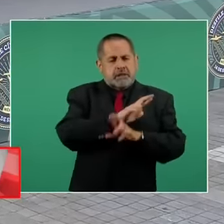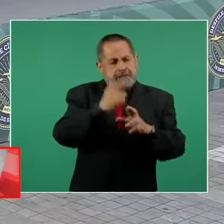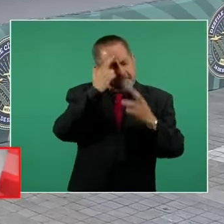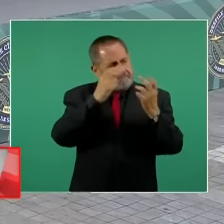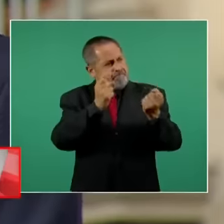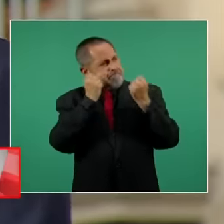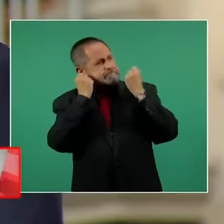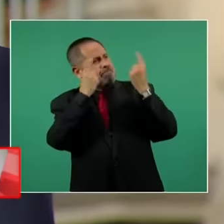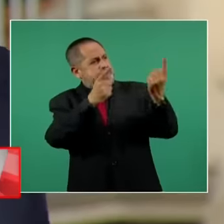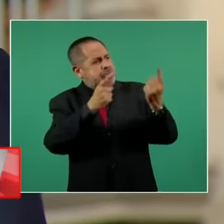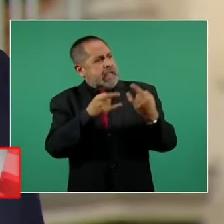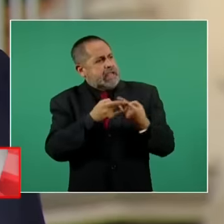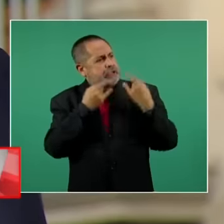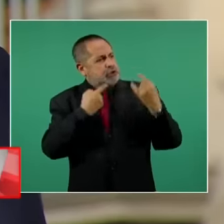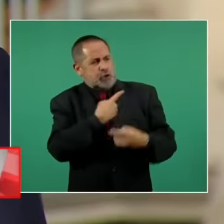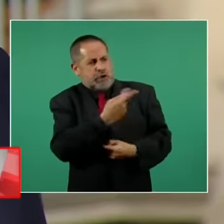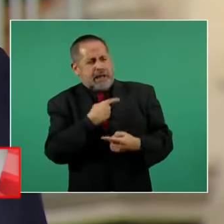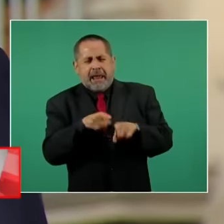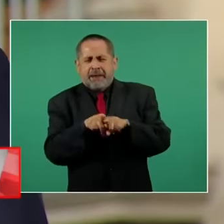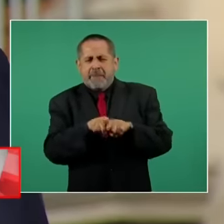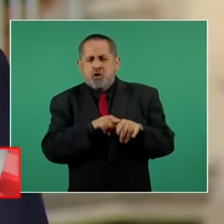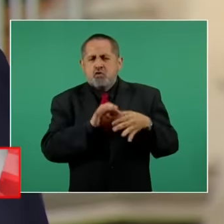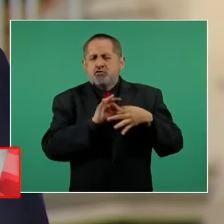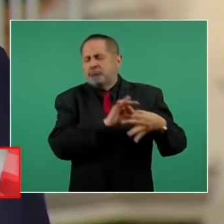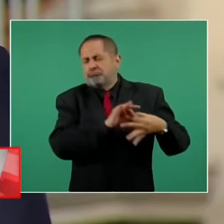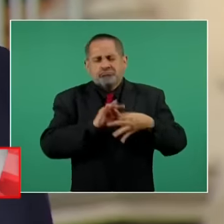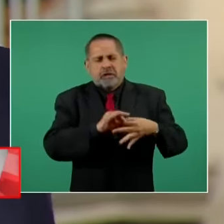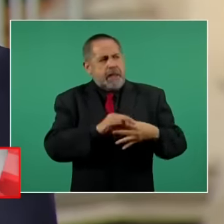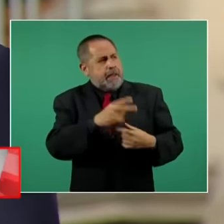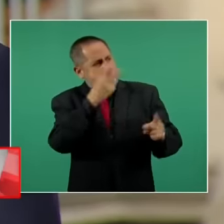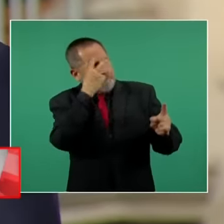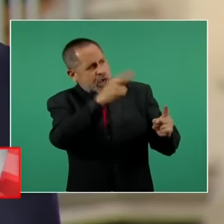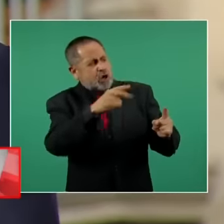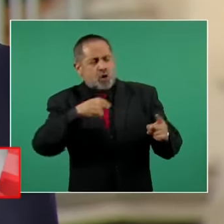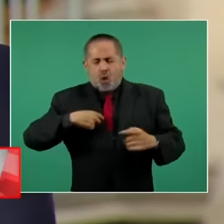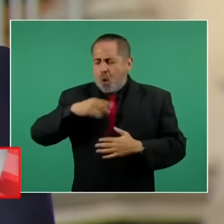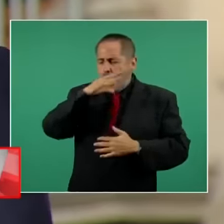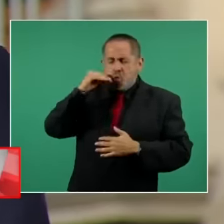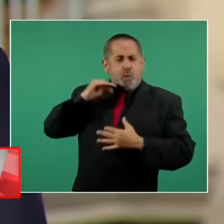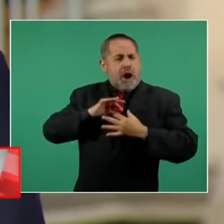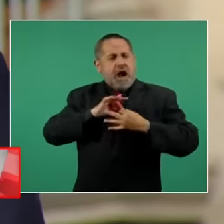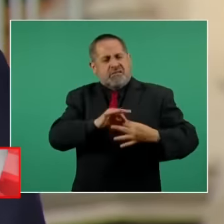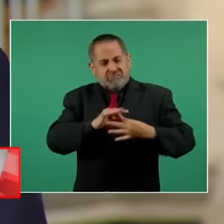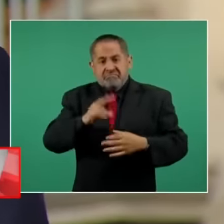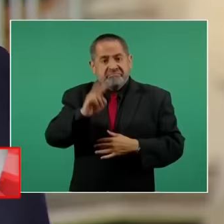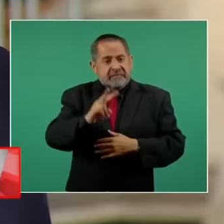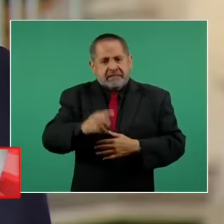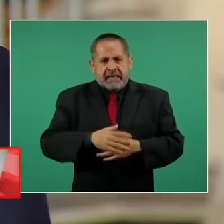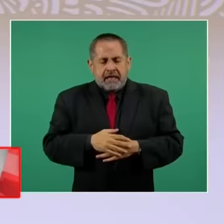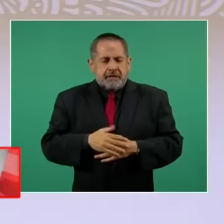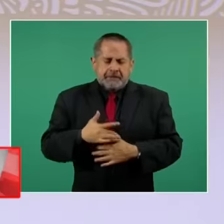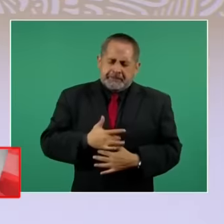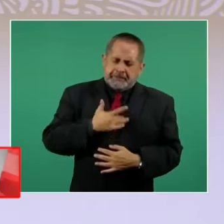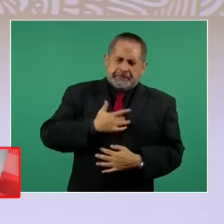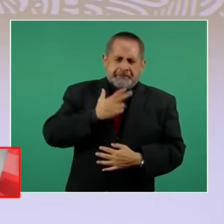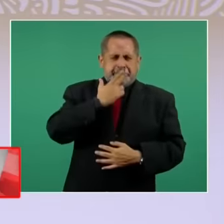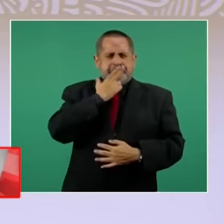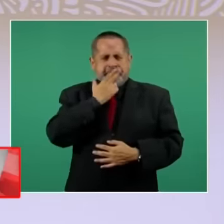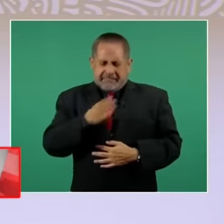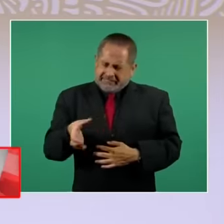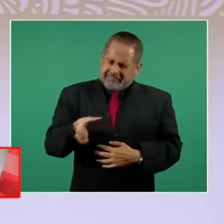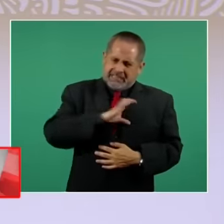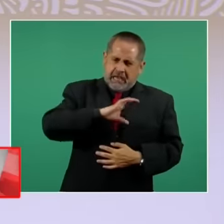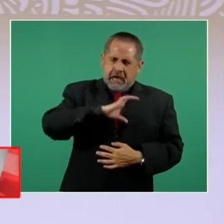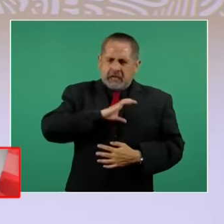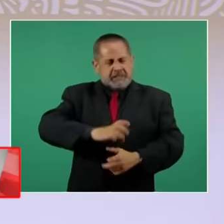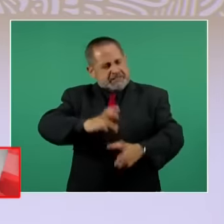lazos históricos y de hermandad existentes entre México y Cuba, una muestra genuina de aprecio, cariño y